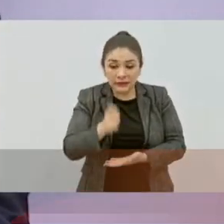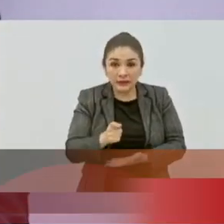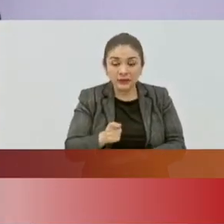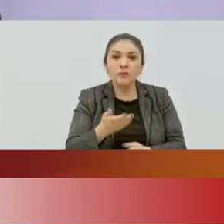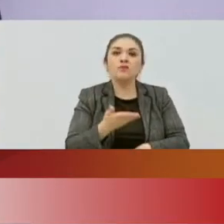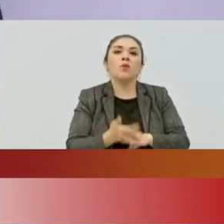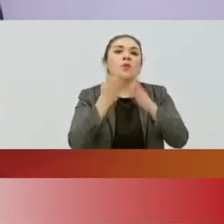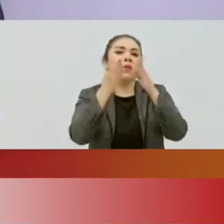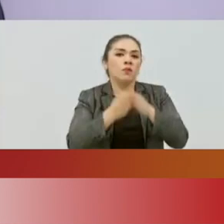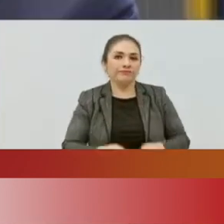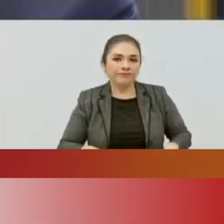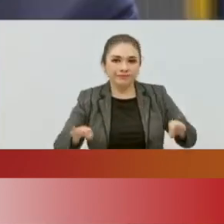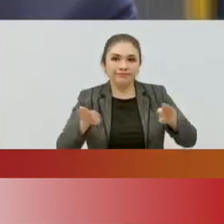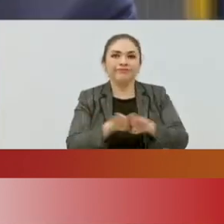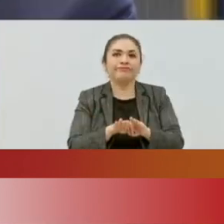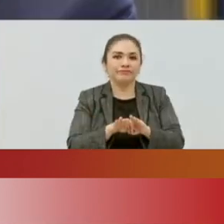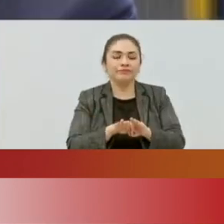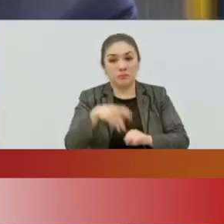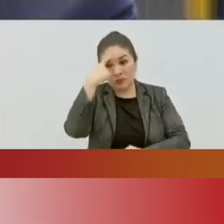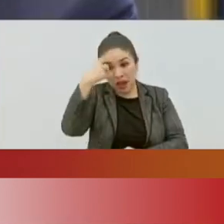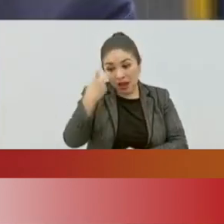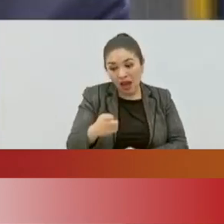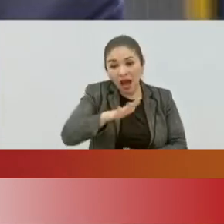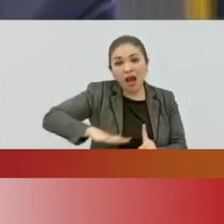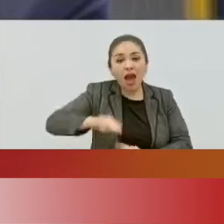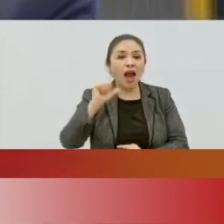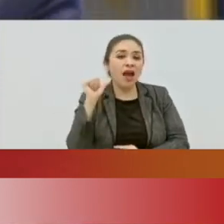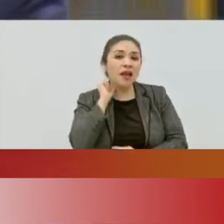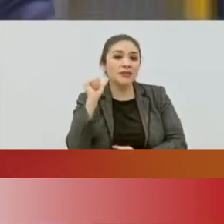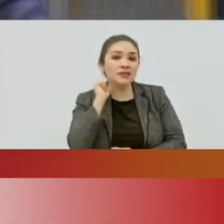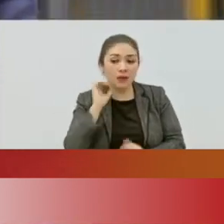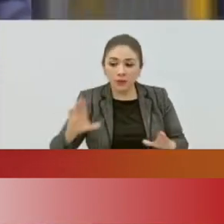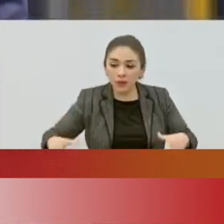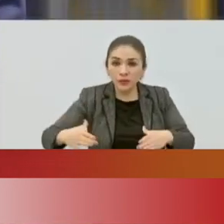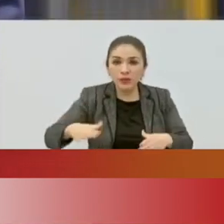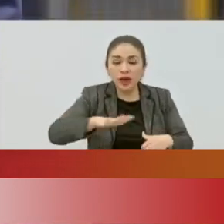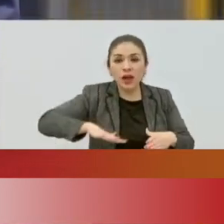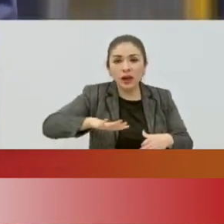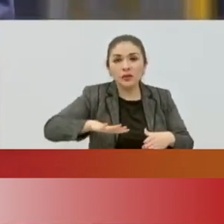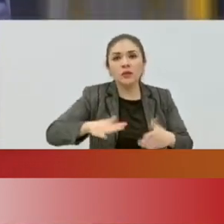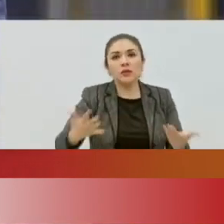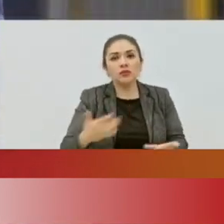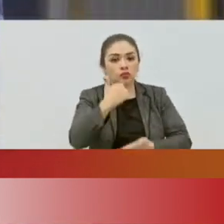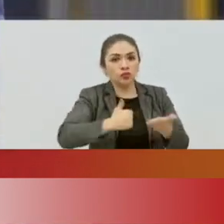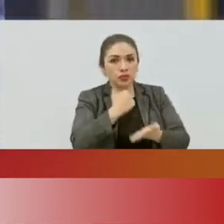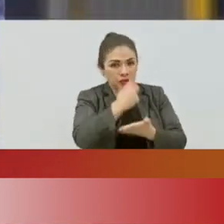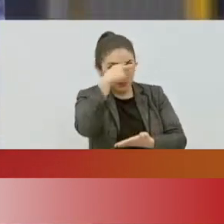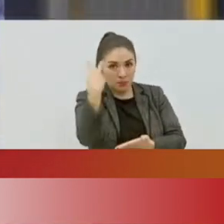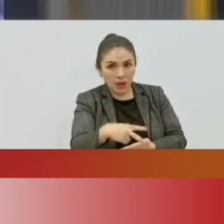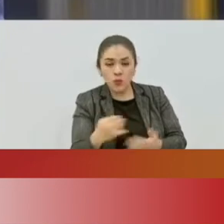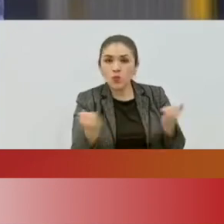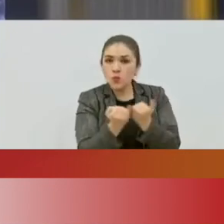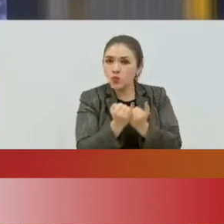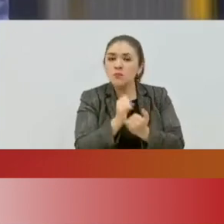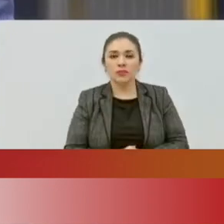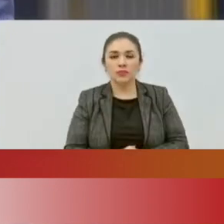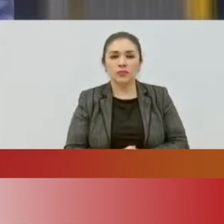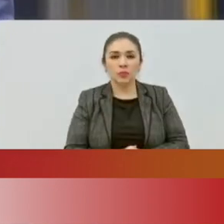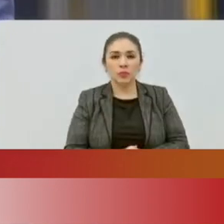muy importantes para Azcapotzalco, para la Ciudad de México y para el